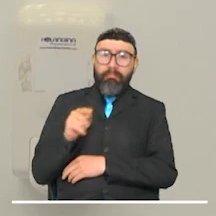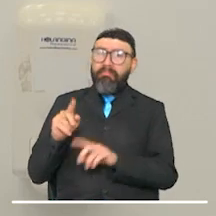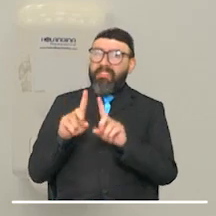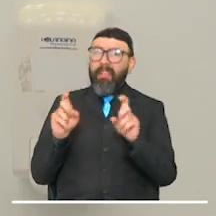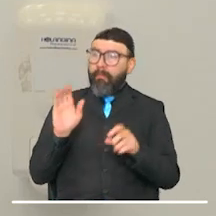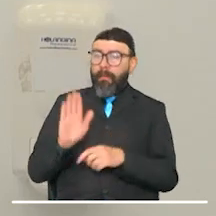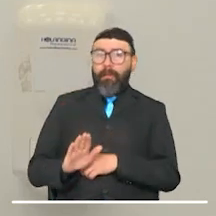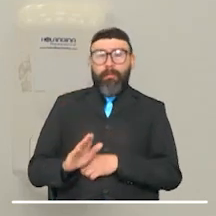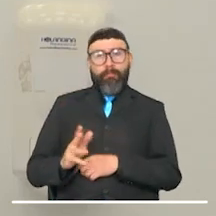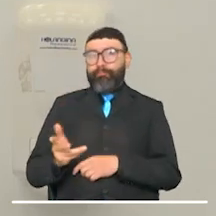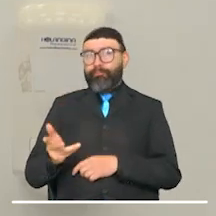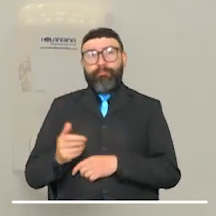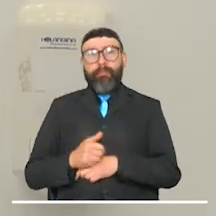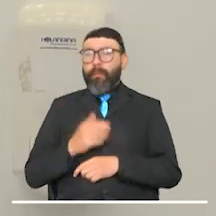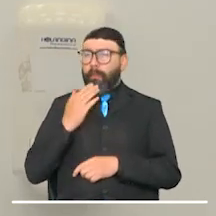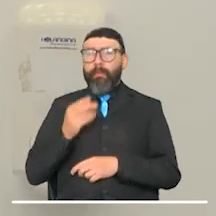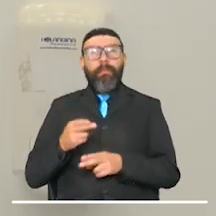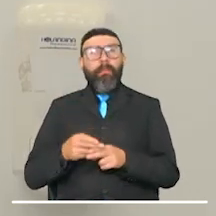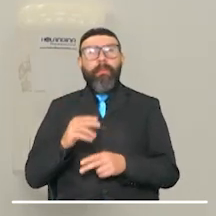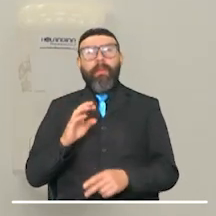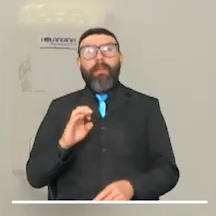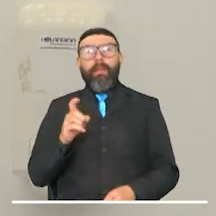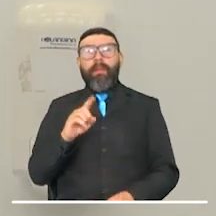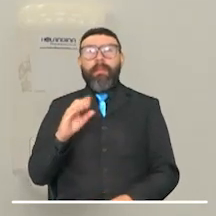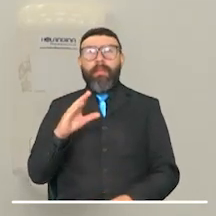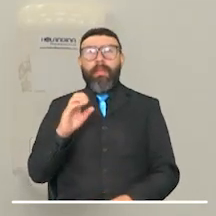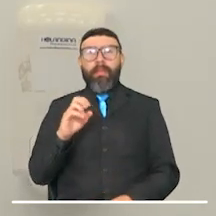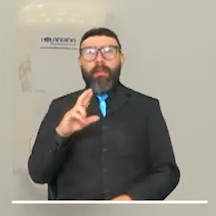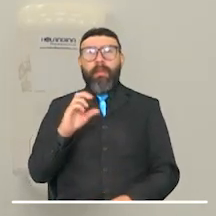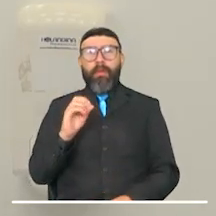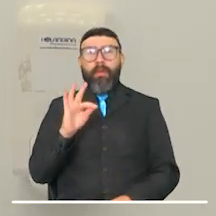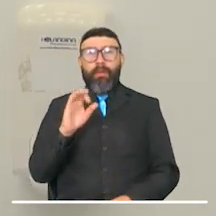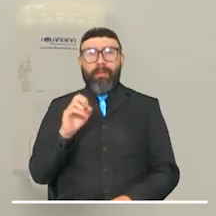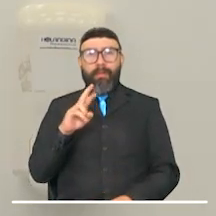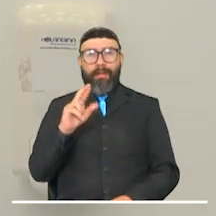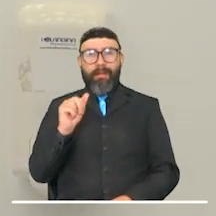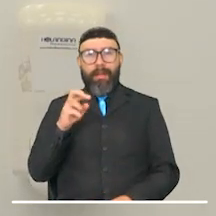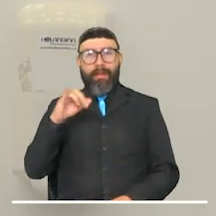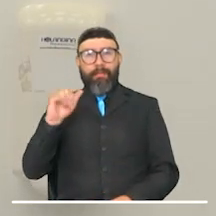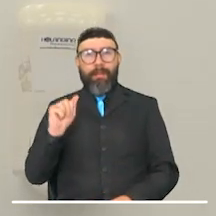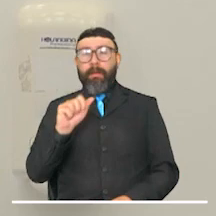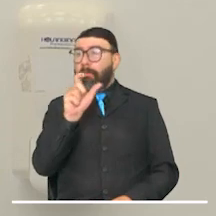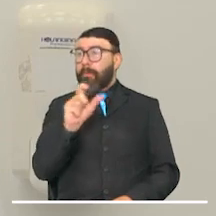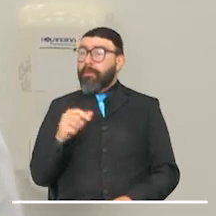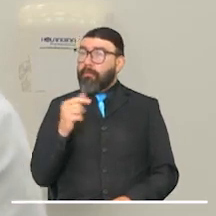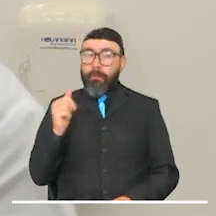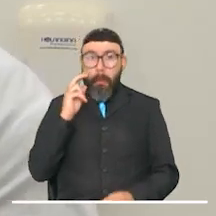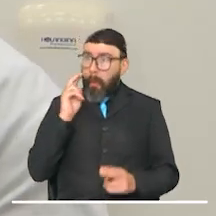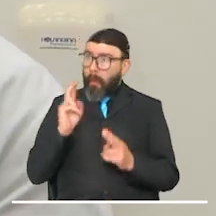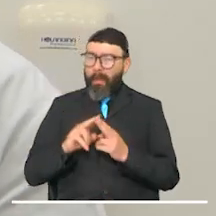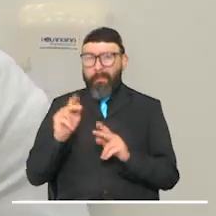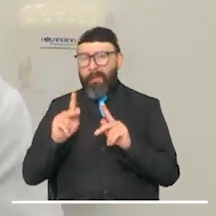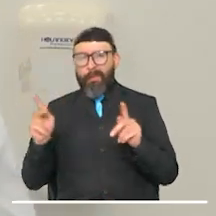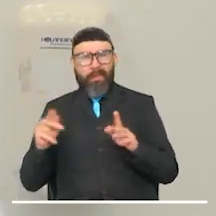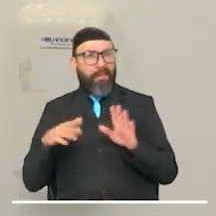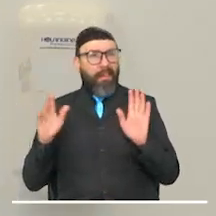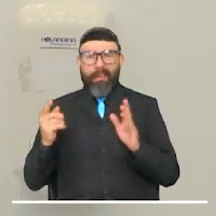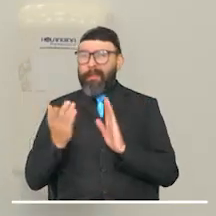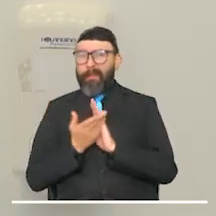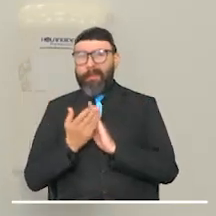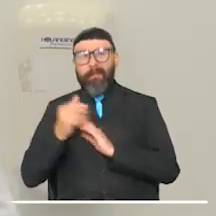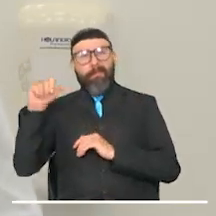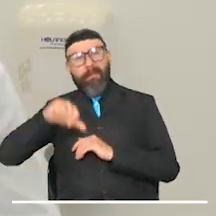tema que es la escleroterapia en manos de personas sin conocimiento en pacientes mal estudiados